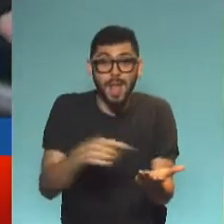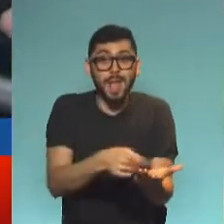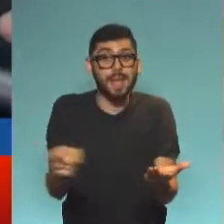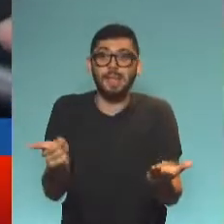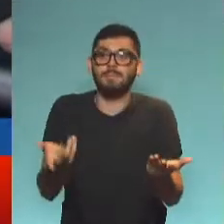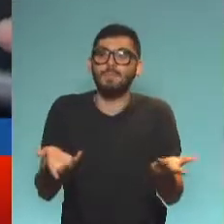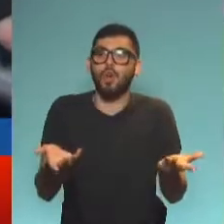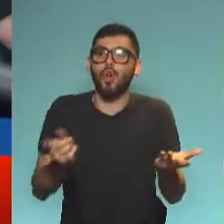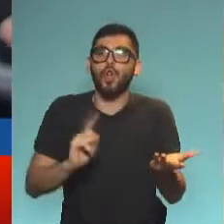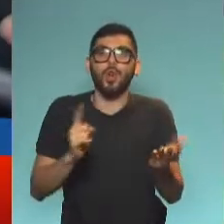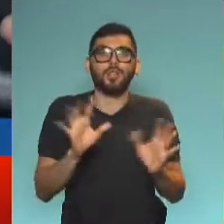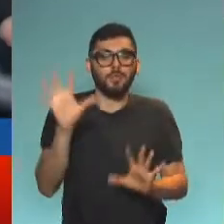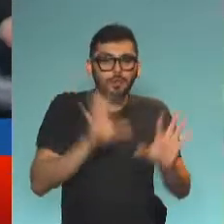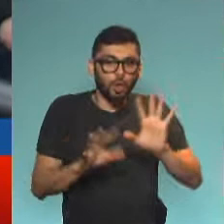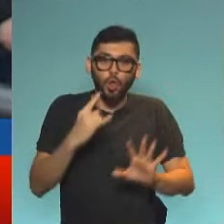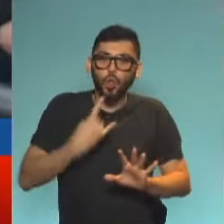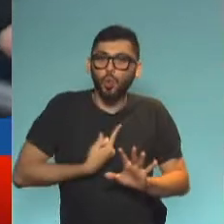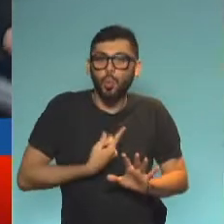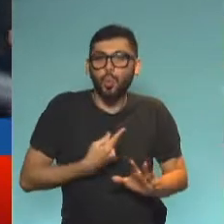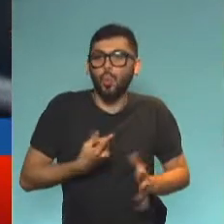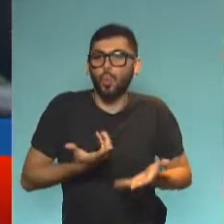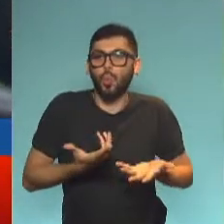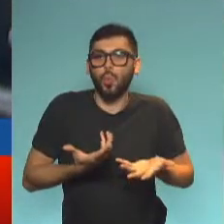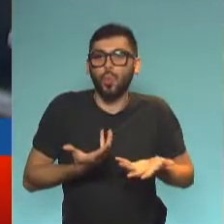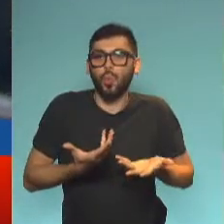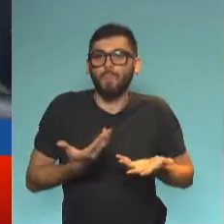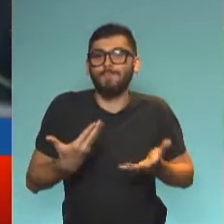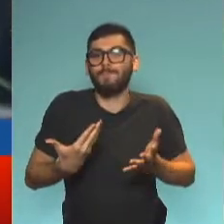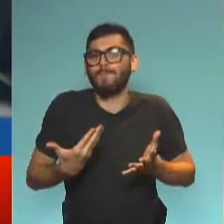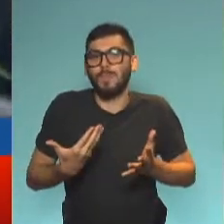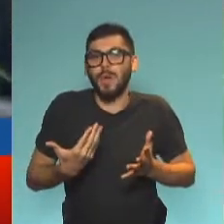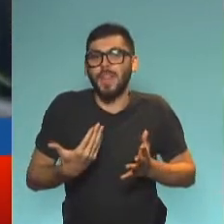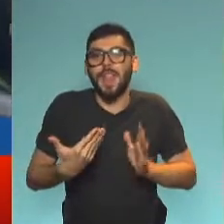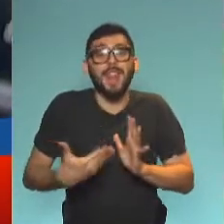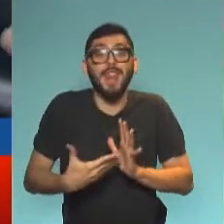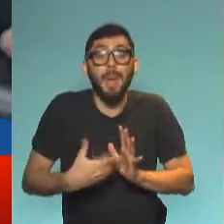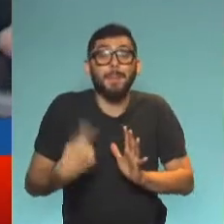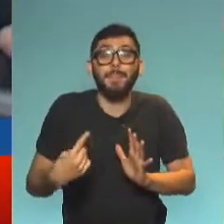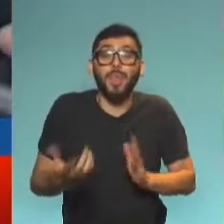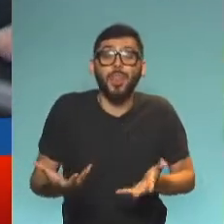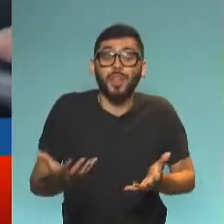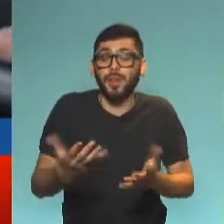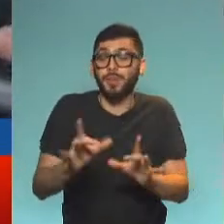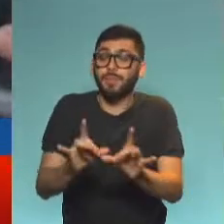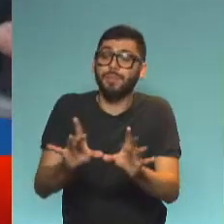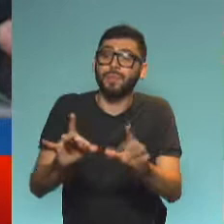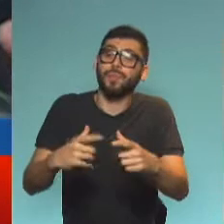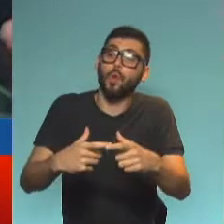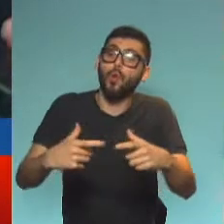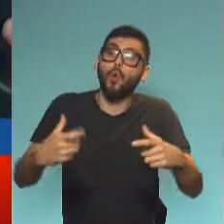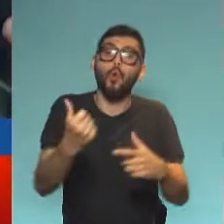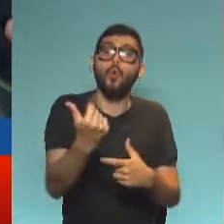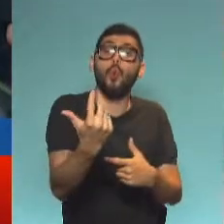a la organización del campeonato y la organización del torneo, que tiene que ver fundamentalmente con el aumento de casos y cómo